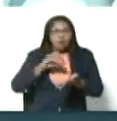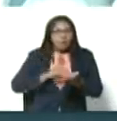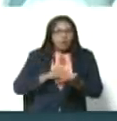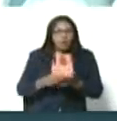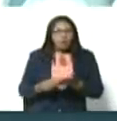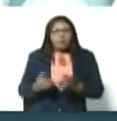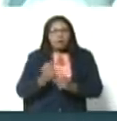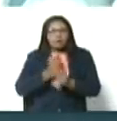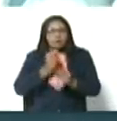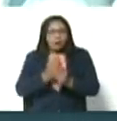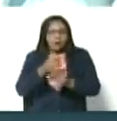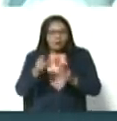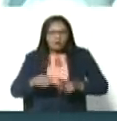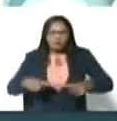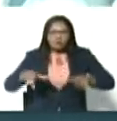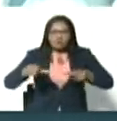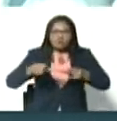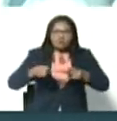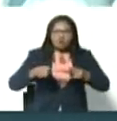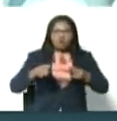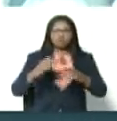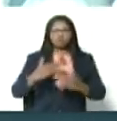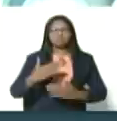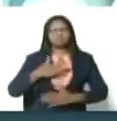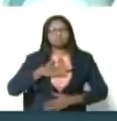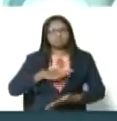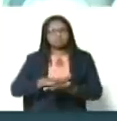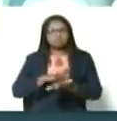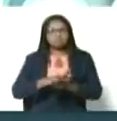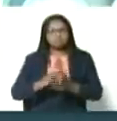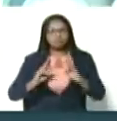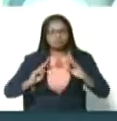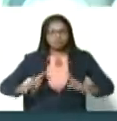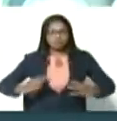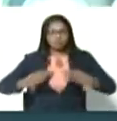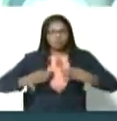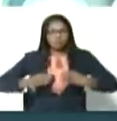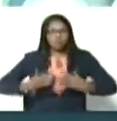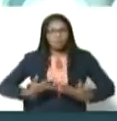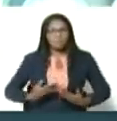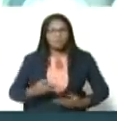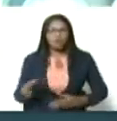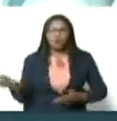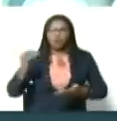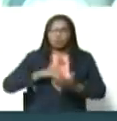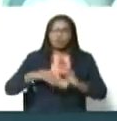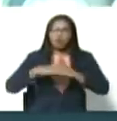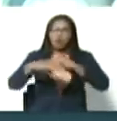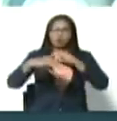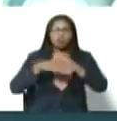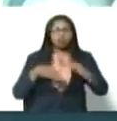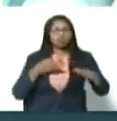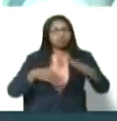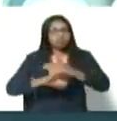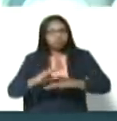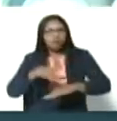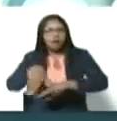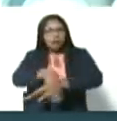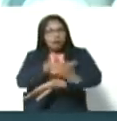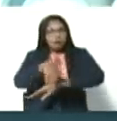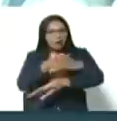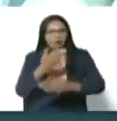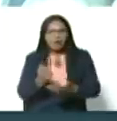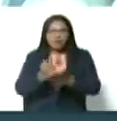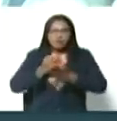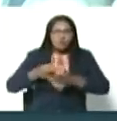patios con la cabeza en alto, con mi uniforme y poder agarrar mi autobús y volver a salir a las calles a